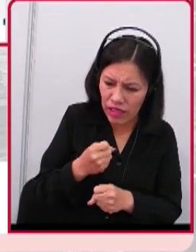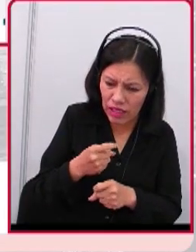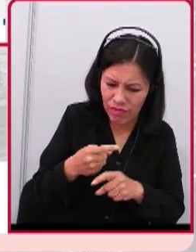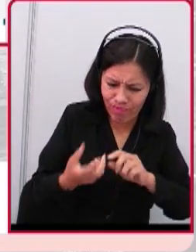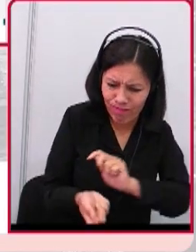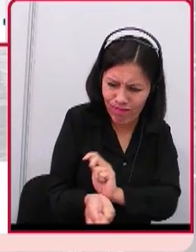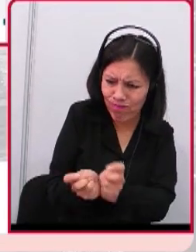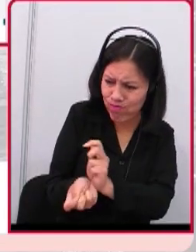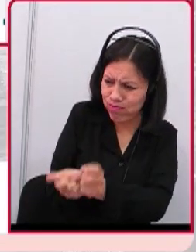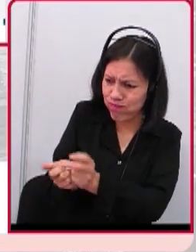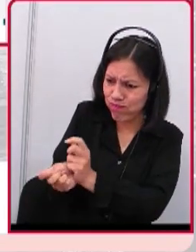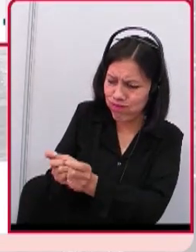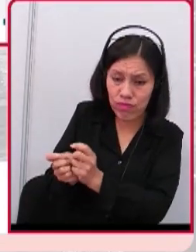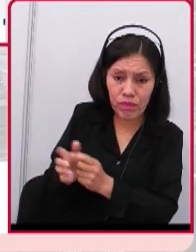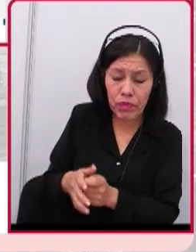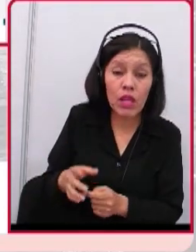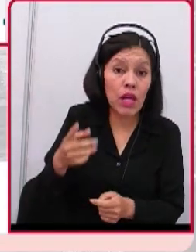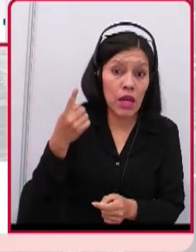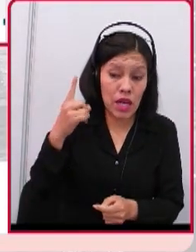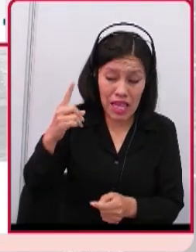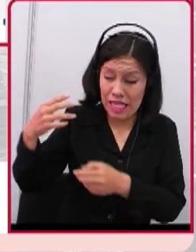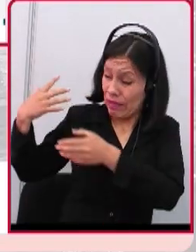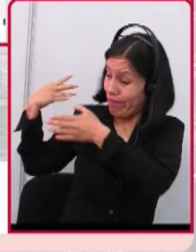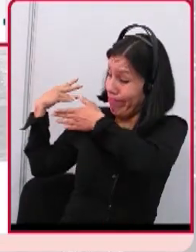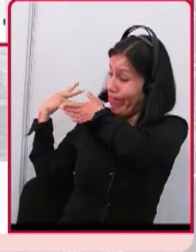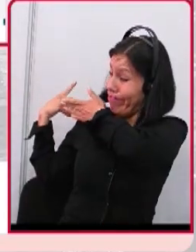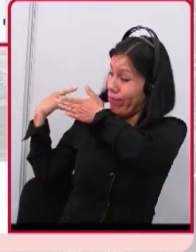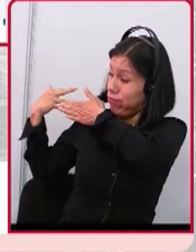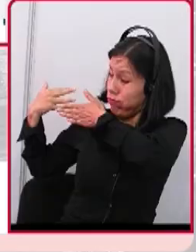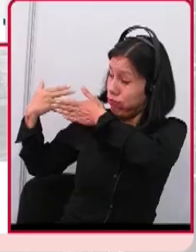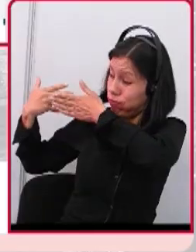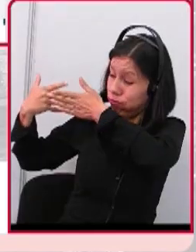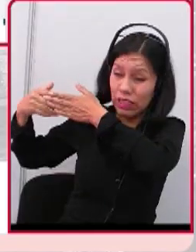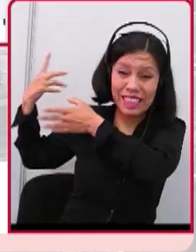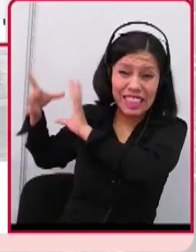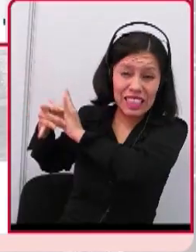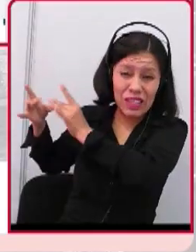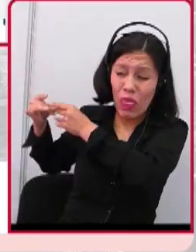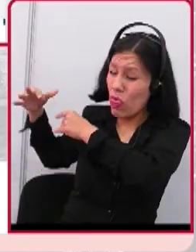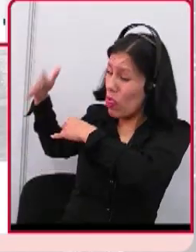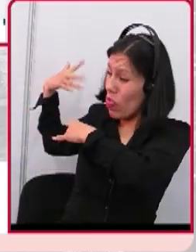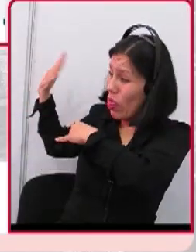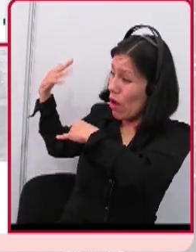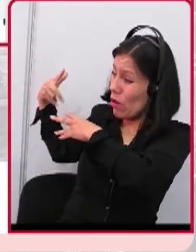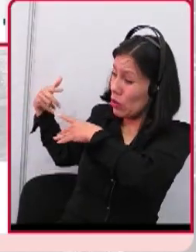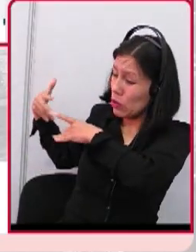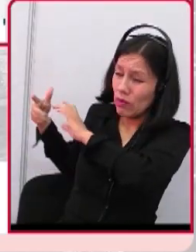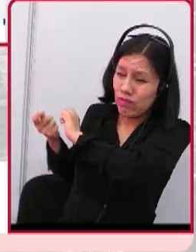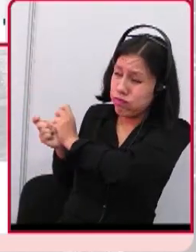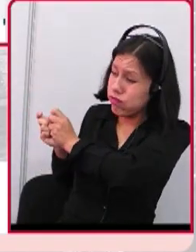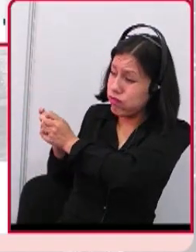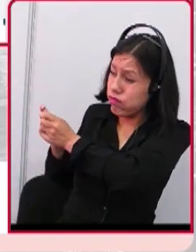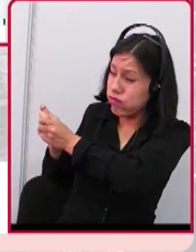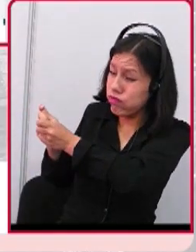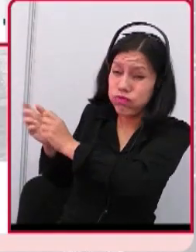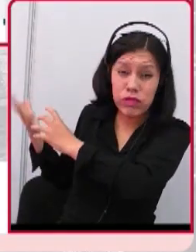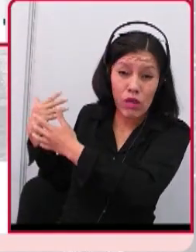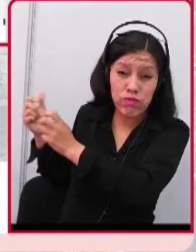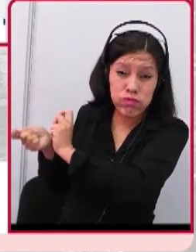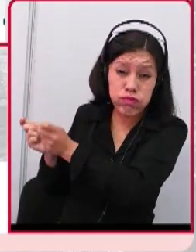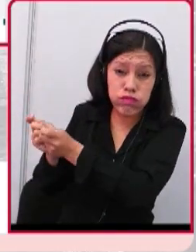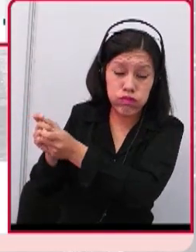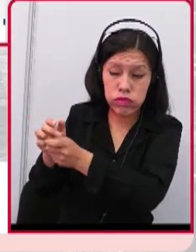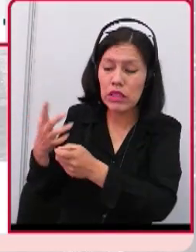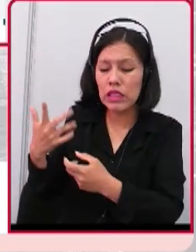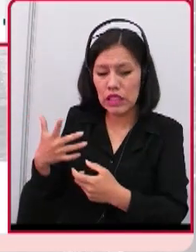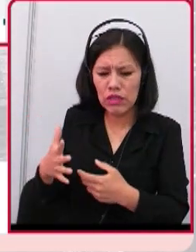del Mioceno. De hecho, presenta tipos de mineralización que van desde